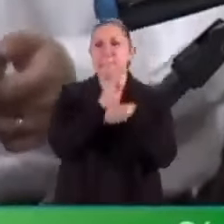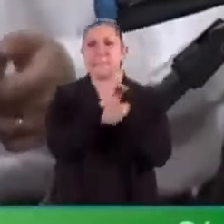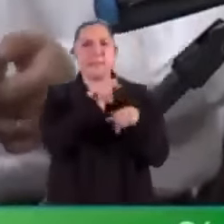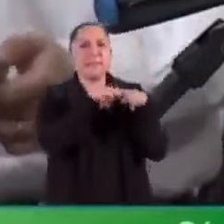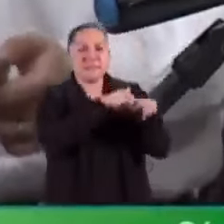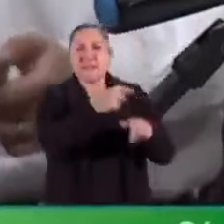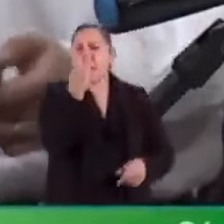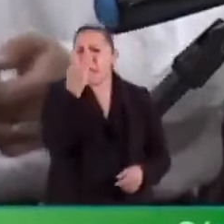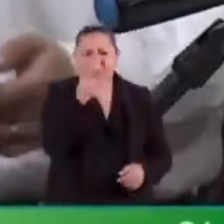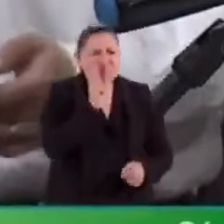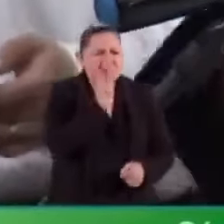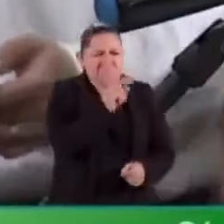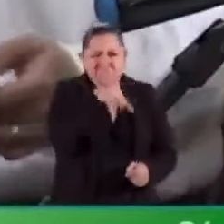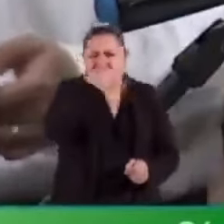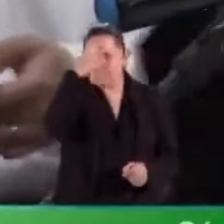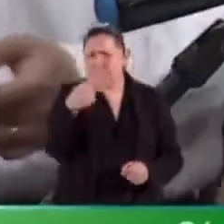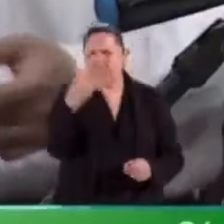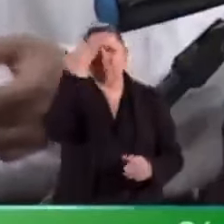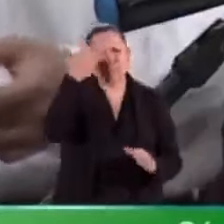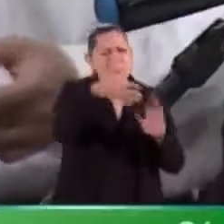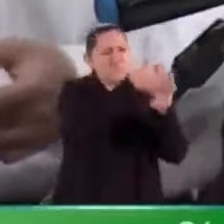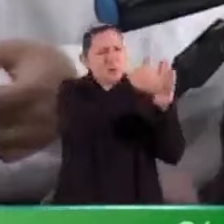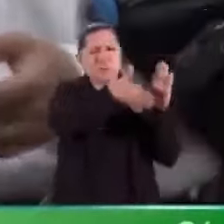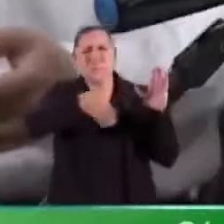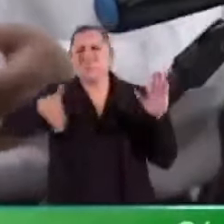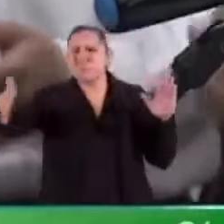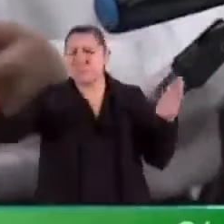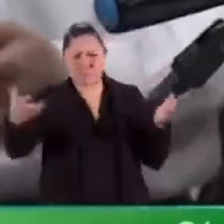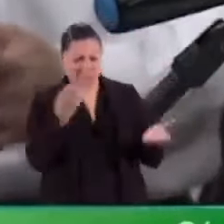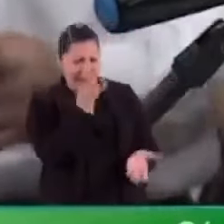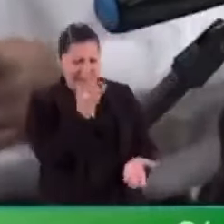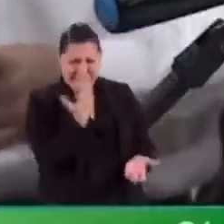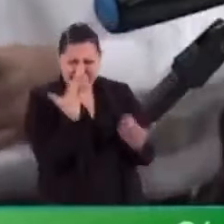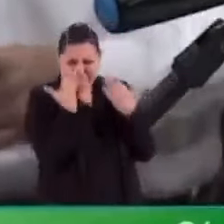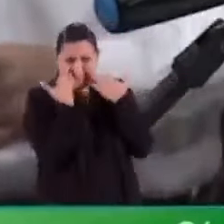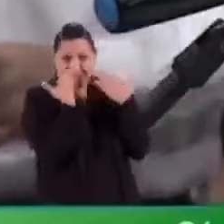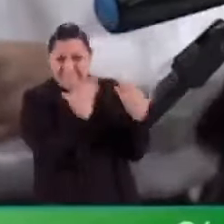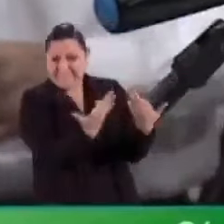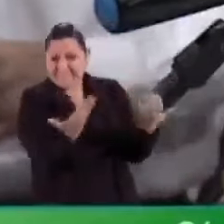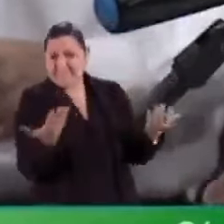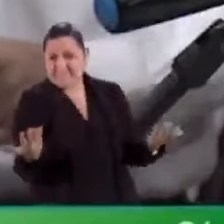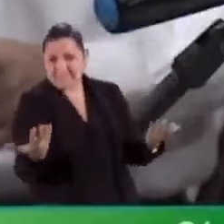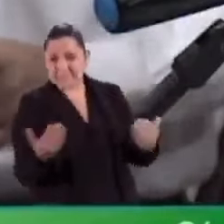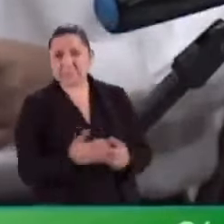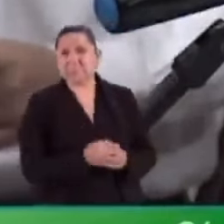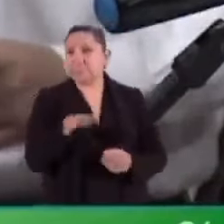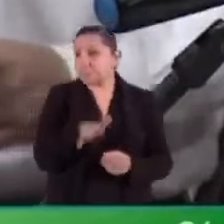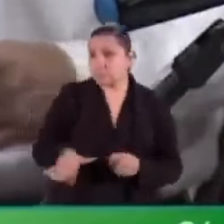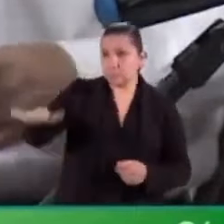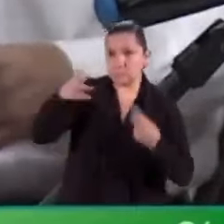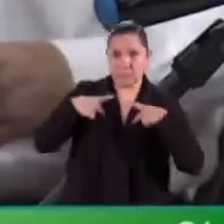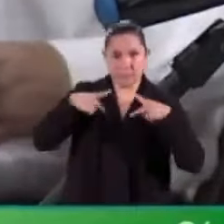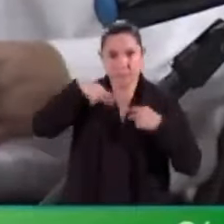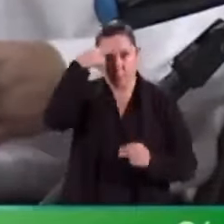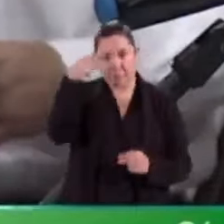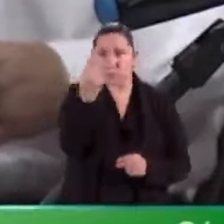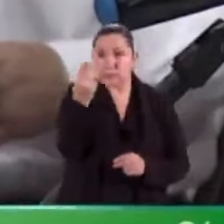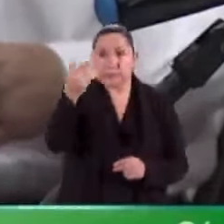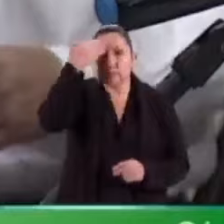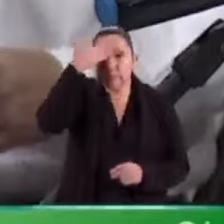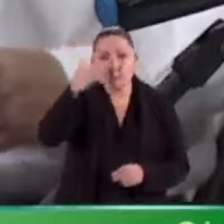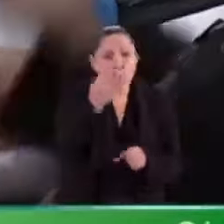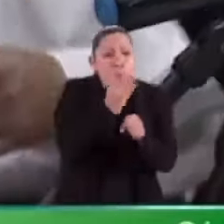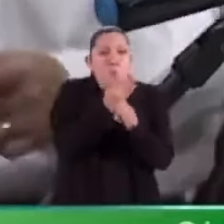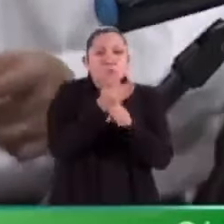país. Que sepa el pueblo de México que hoy estamos discutiendo aquí una reforma